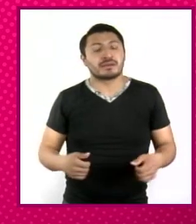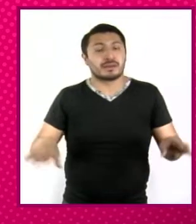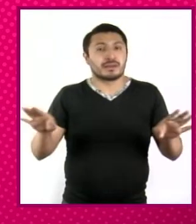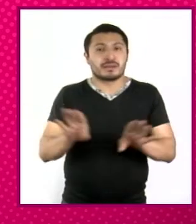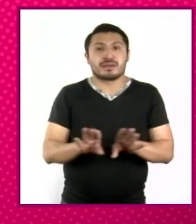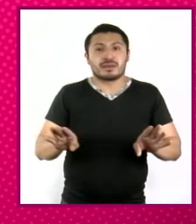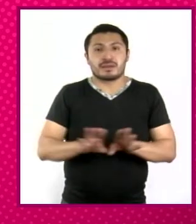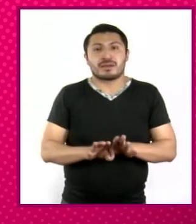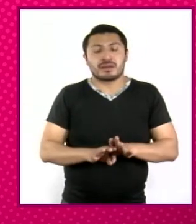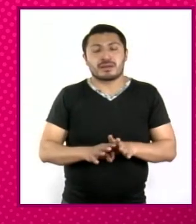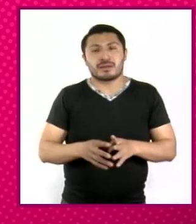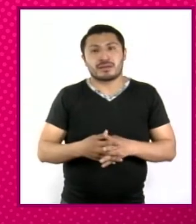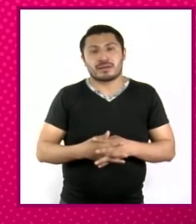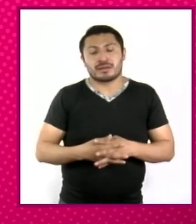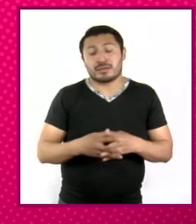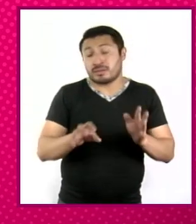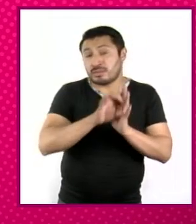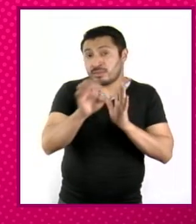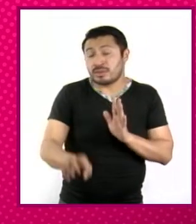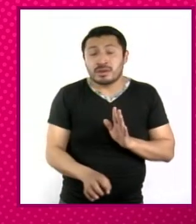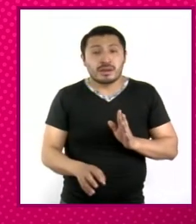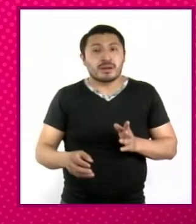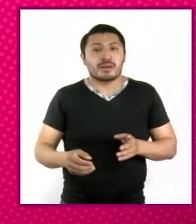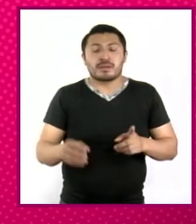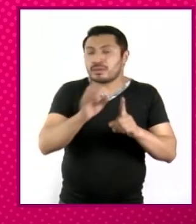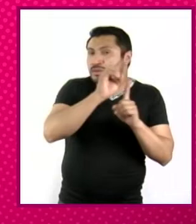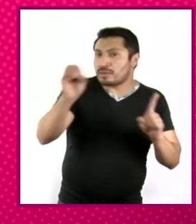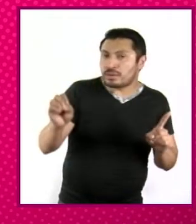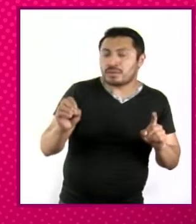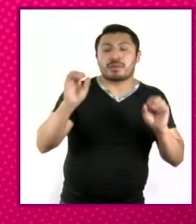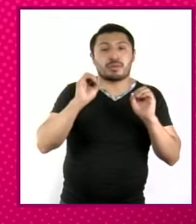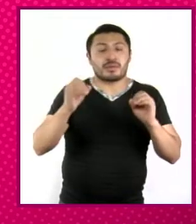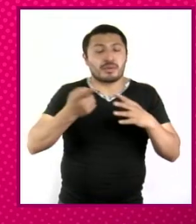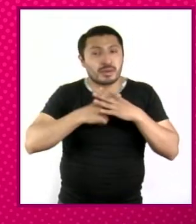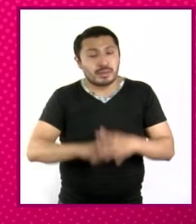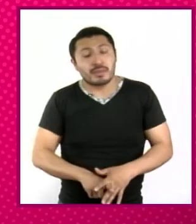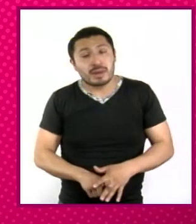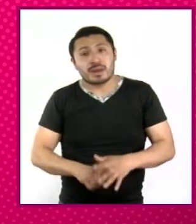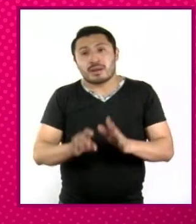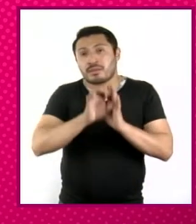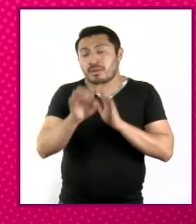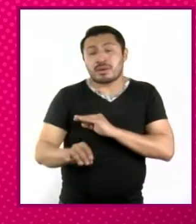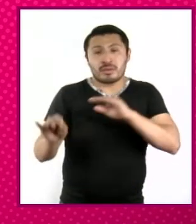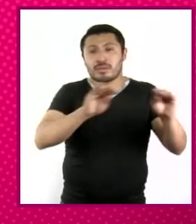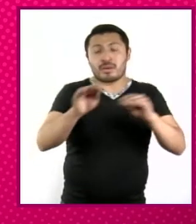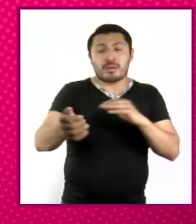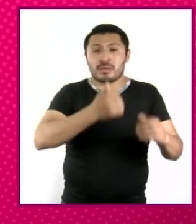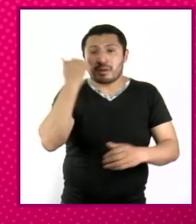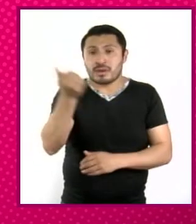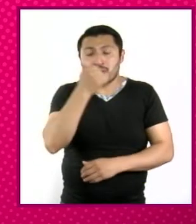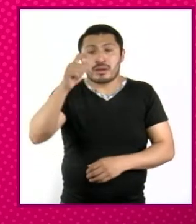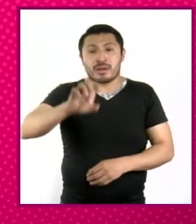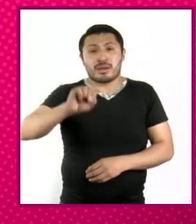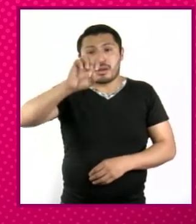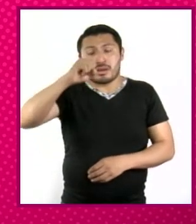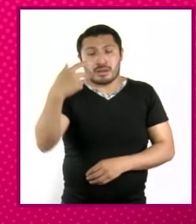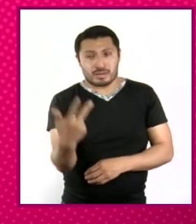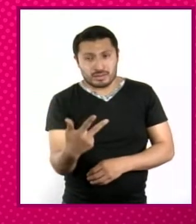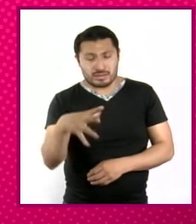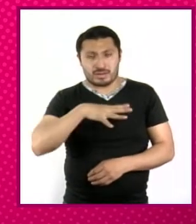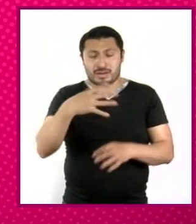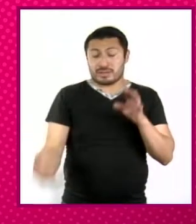cómo dinámicas, por ejemplo, como el surgimiento, por ejemplo, de los movimientos estudiantiles del 68 tienen una